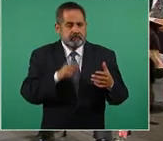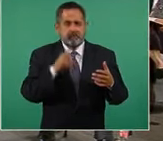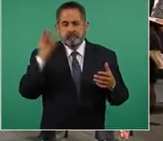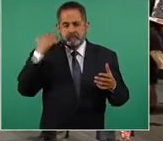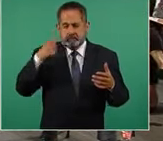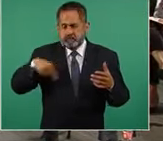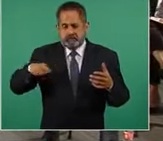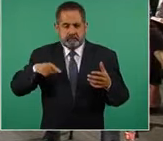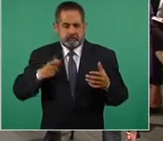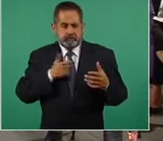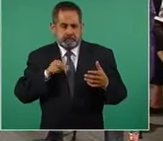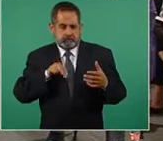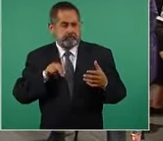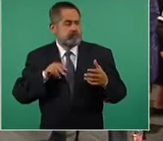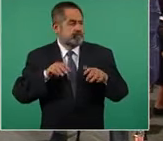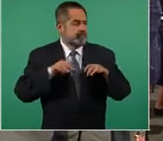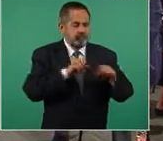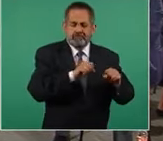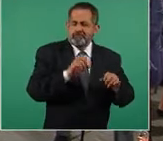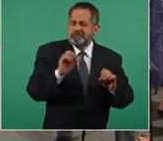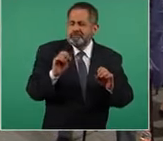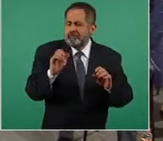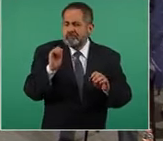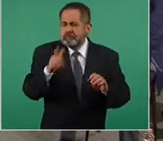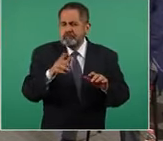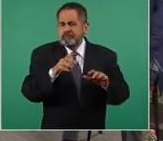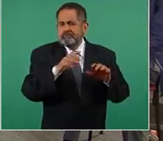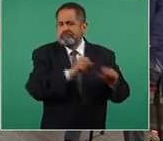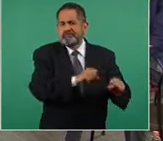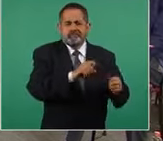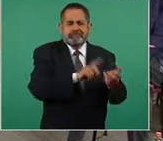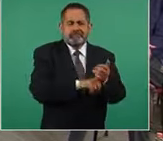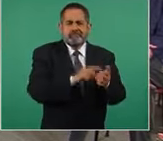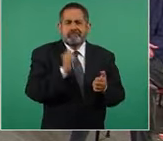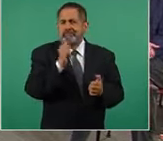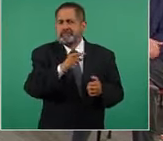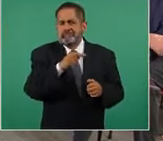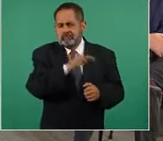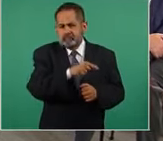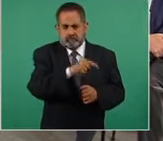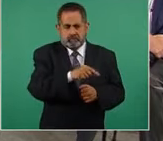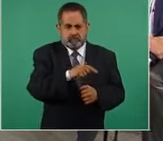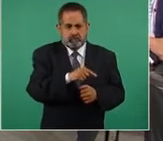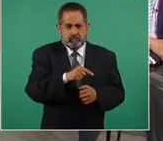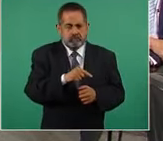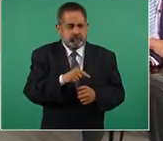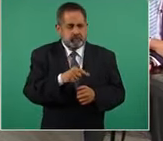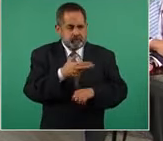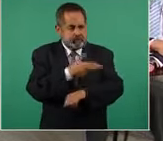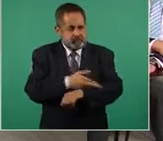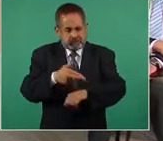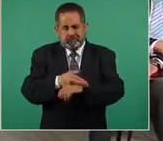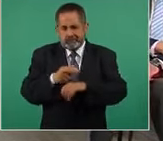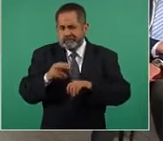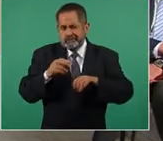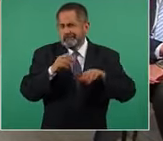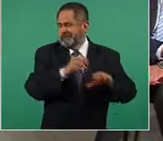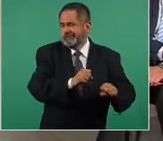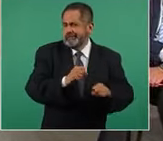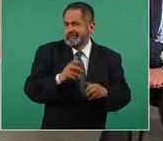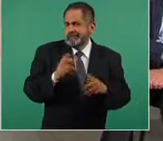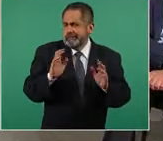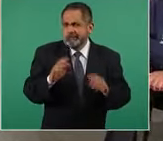redada o en un proceso de